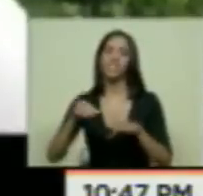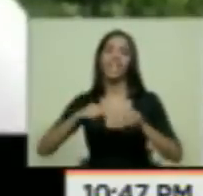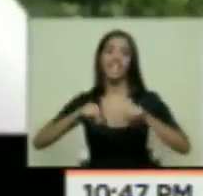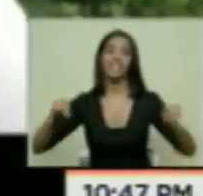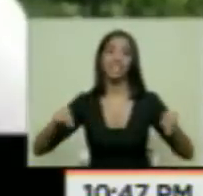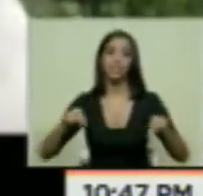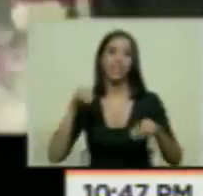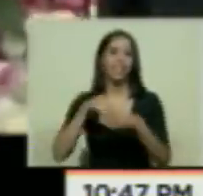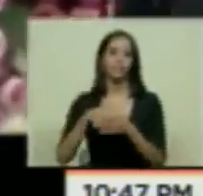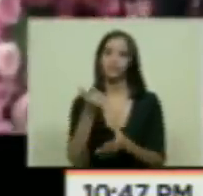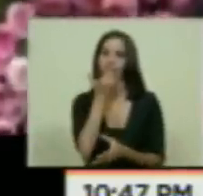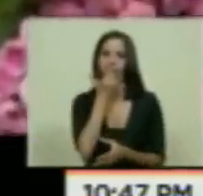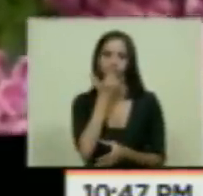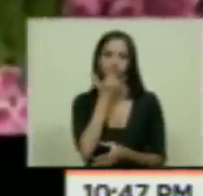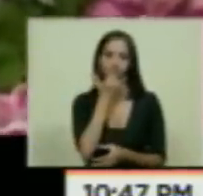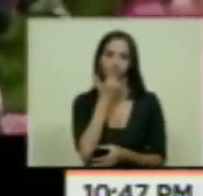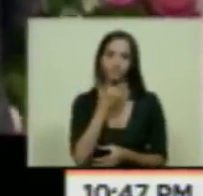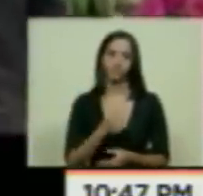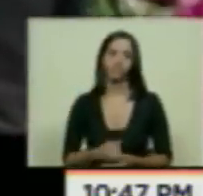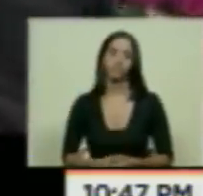al que no era.